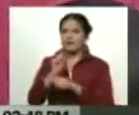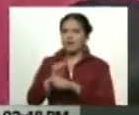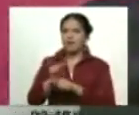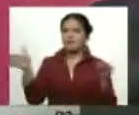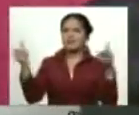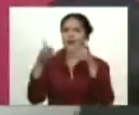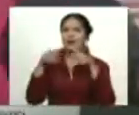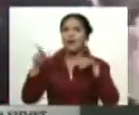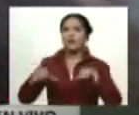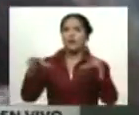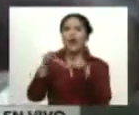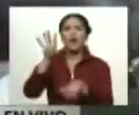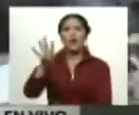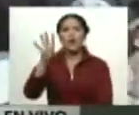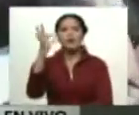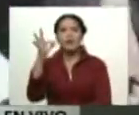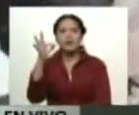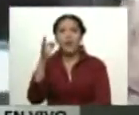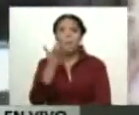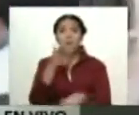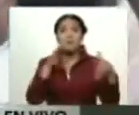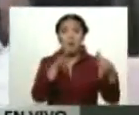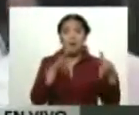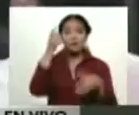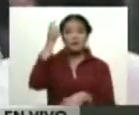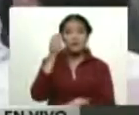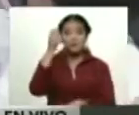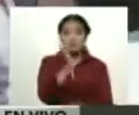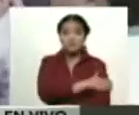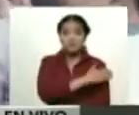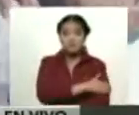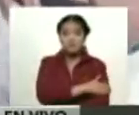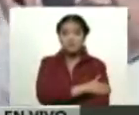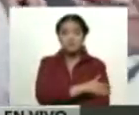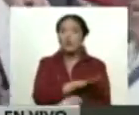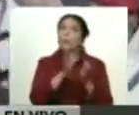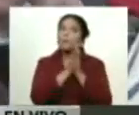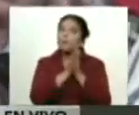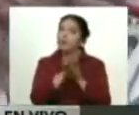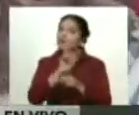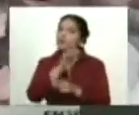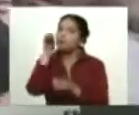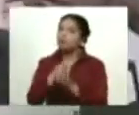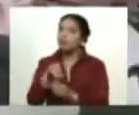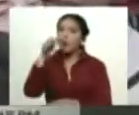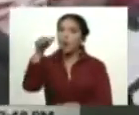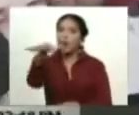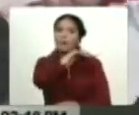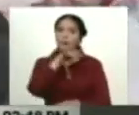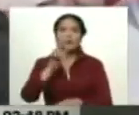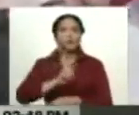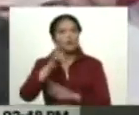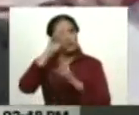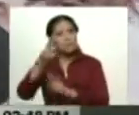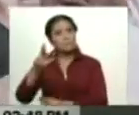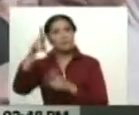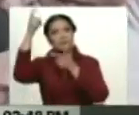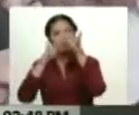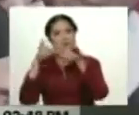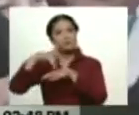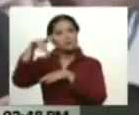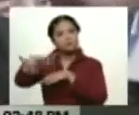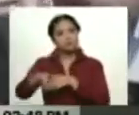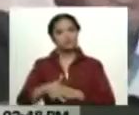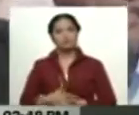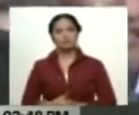el santuario del comandante Hugo Chávez en caso de ser electos, que no se meta con el pueblo y que no se meta con el comandante